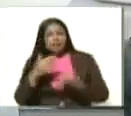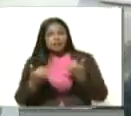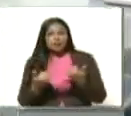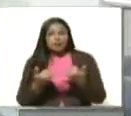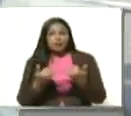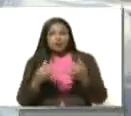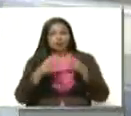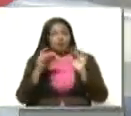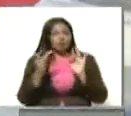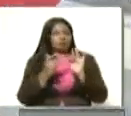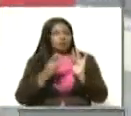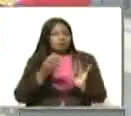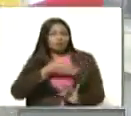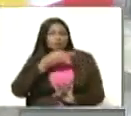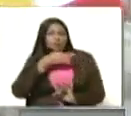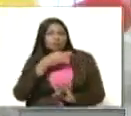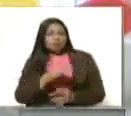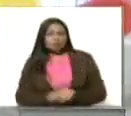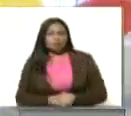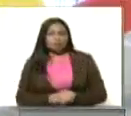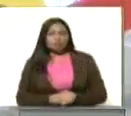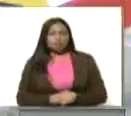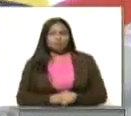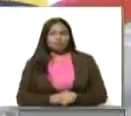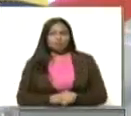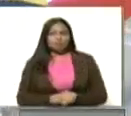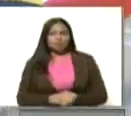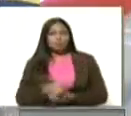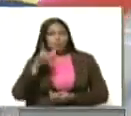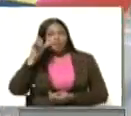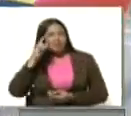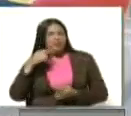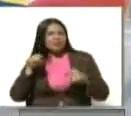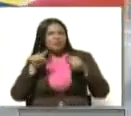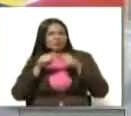Agurto por todas mis redes sociales, Michelle Caballero por Twitter, El Caballero TV por Instagram,